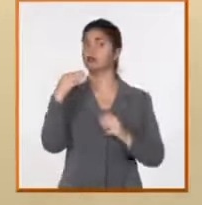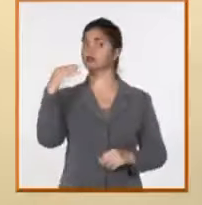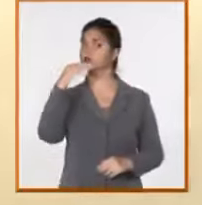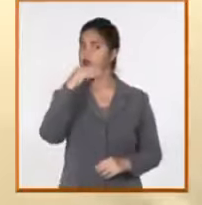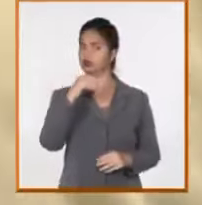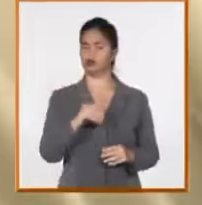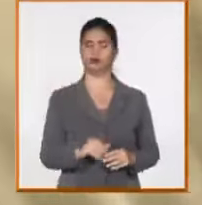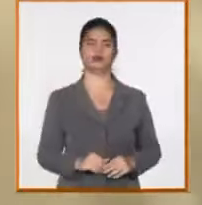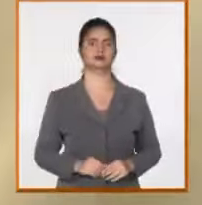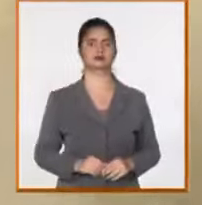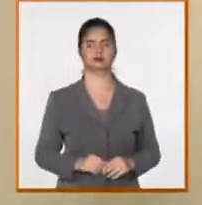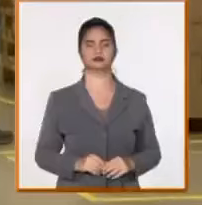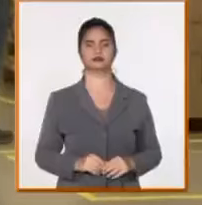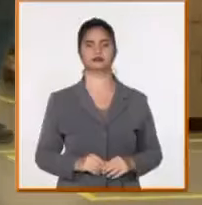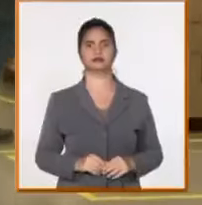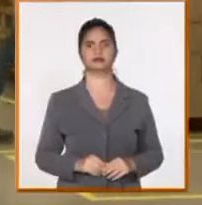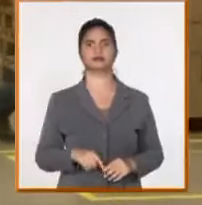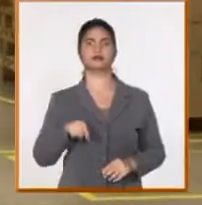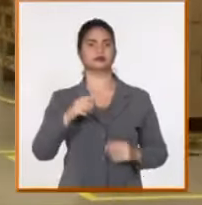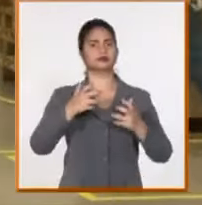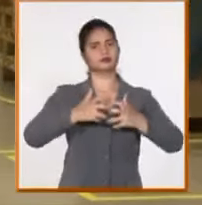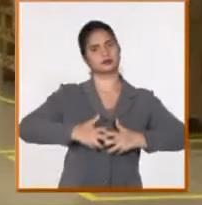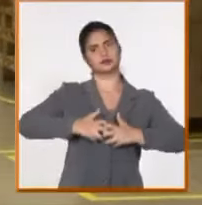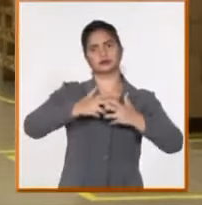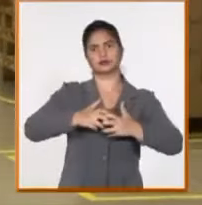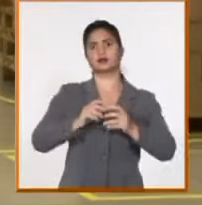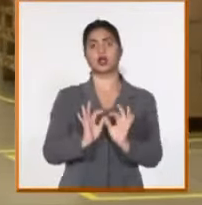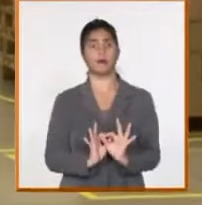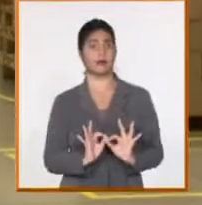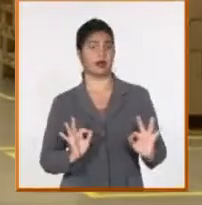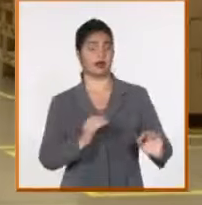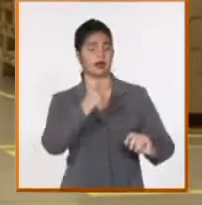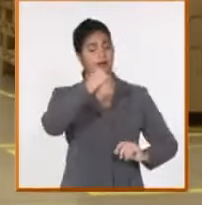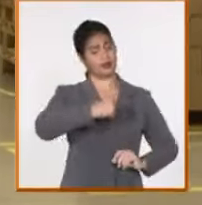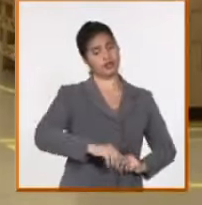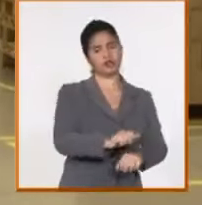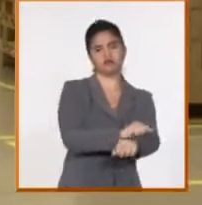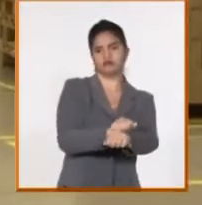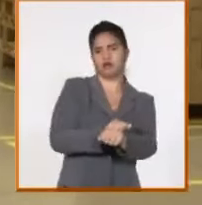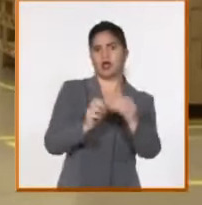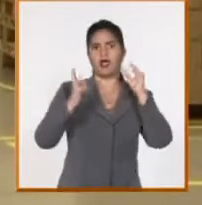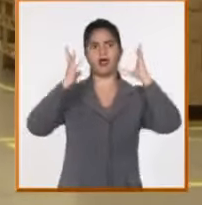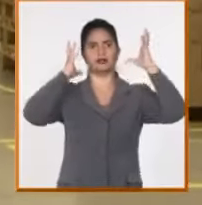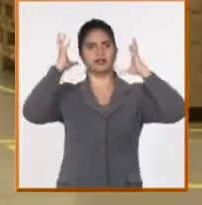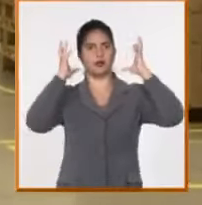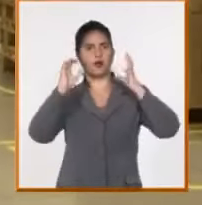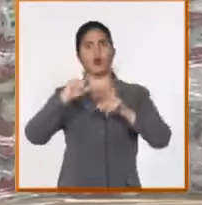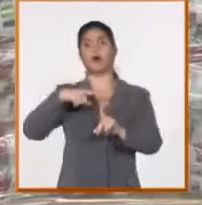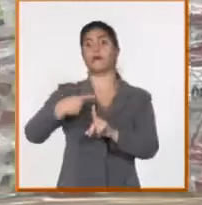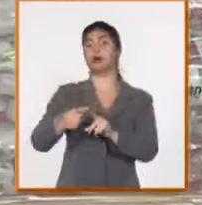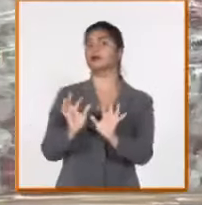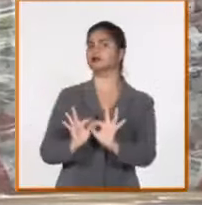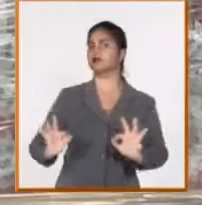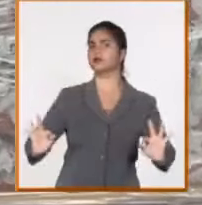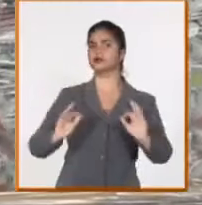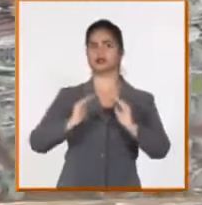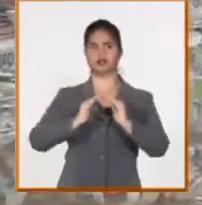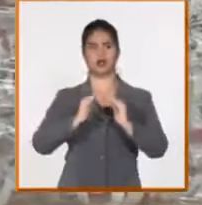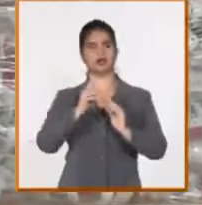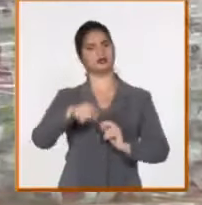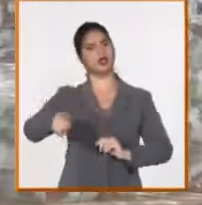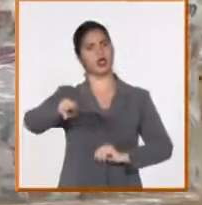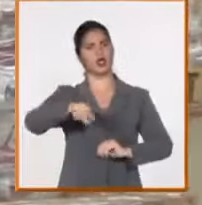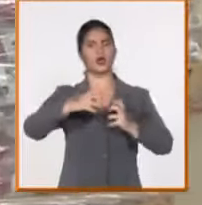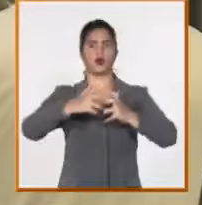Unilever se dedica a la confección de productos para la higiene personal y del hogar destacan los altos estándares medioambientales de la planta y el compromiso de